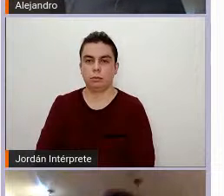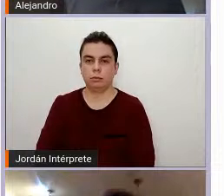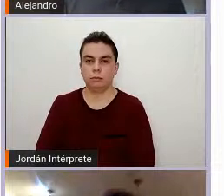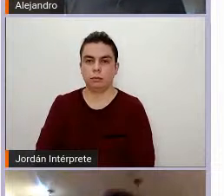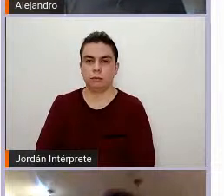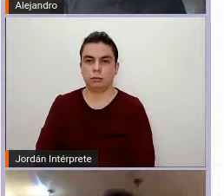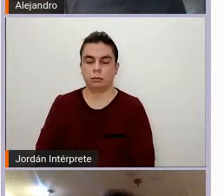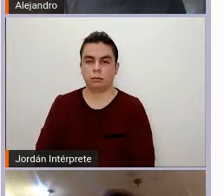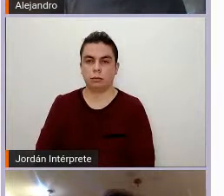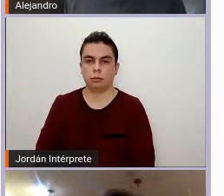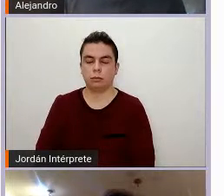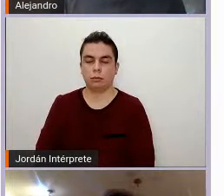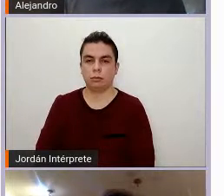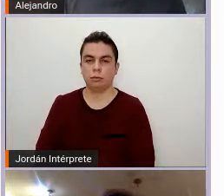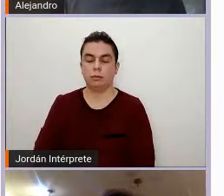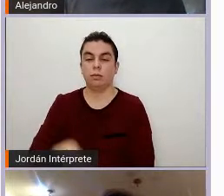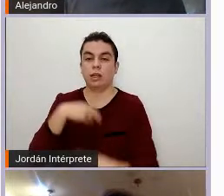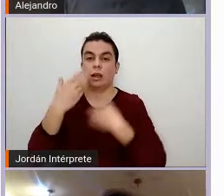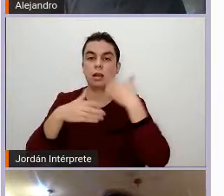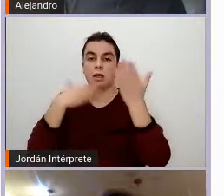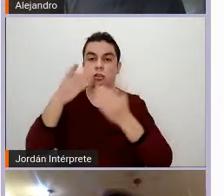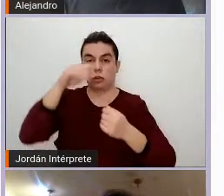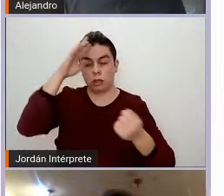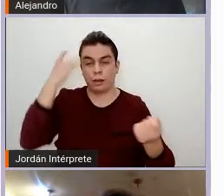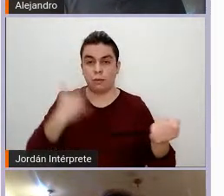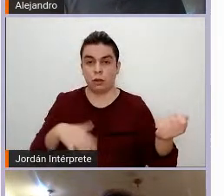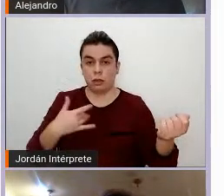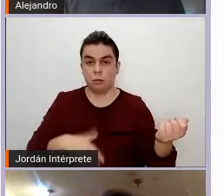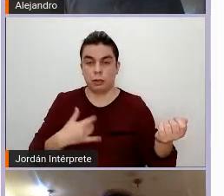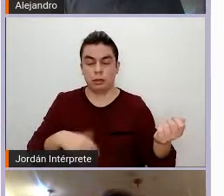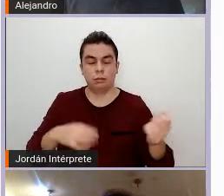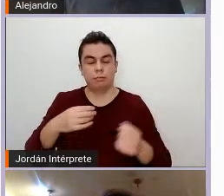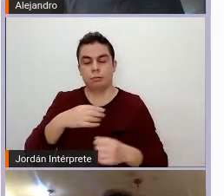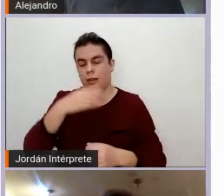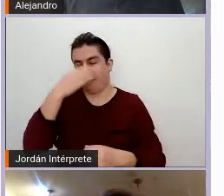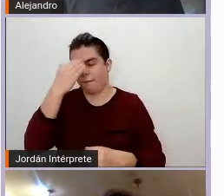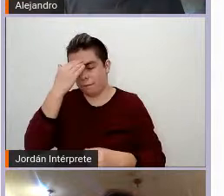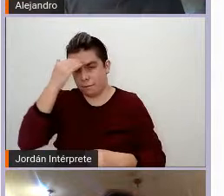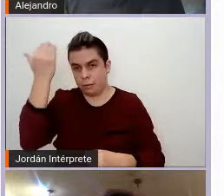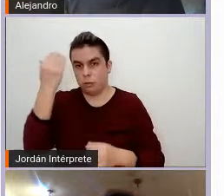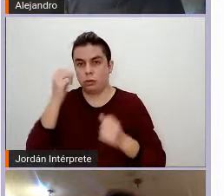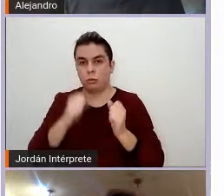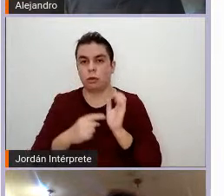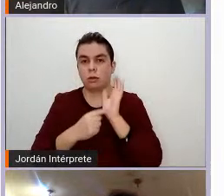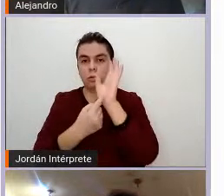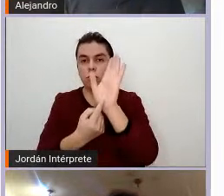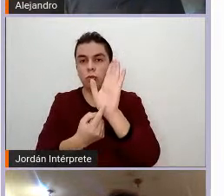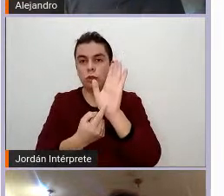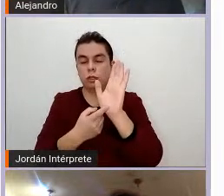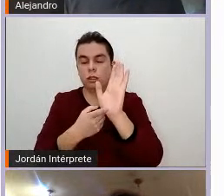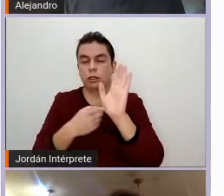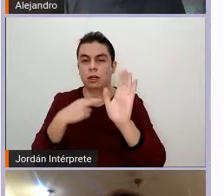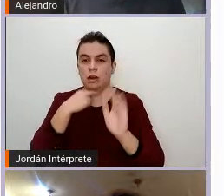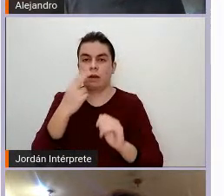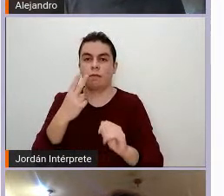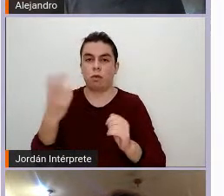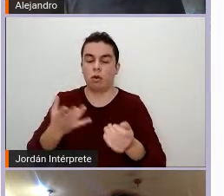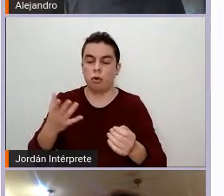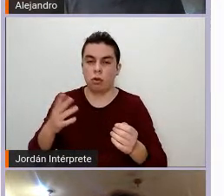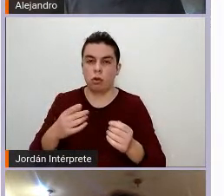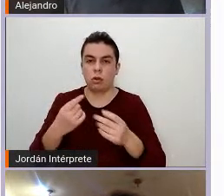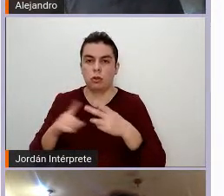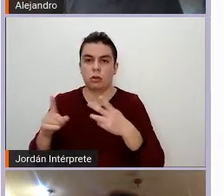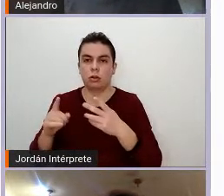Las canciones de Violeta son conocidas por representar una voz alternativa y críticamente activa contra